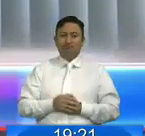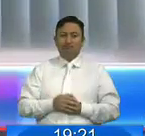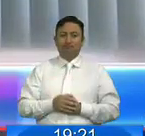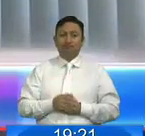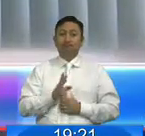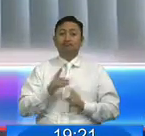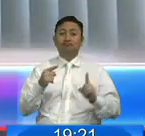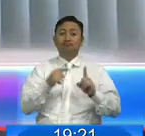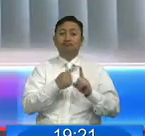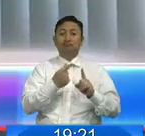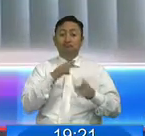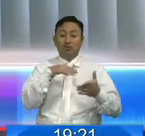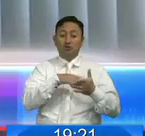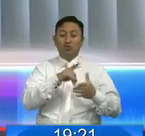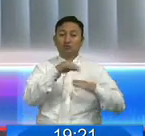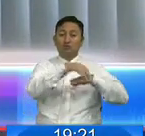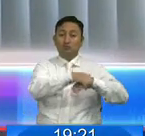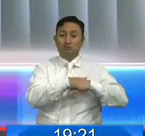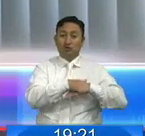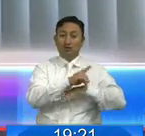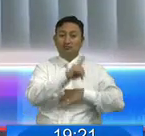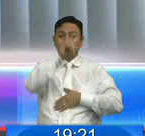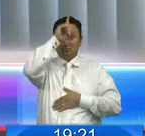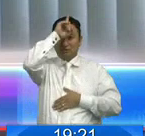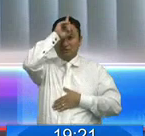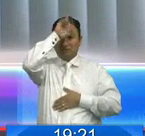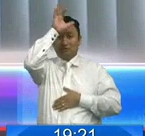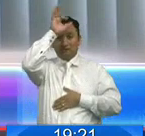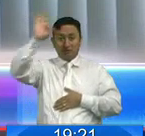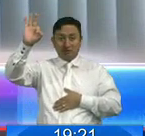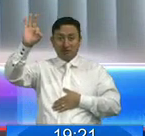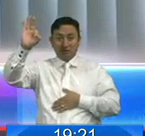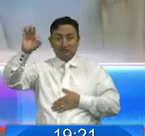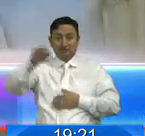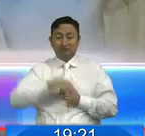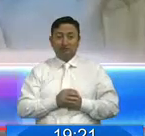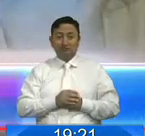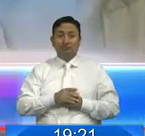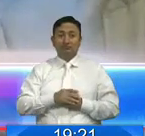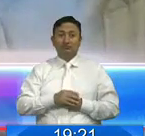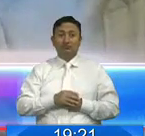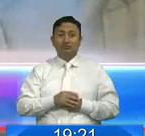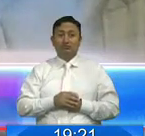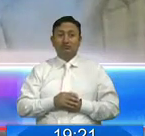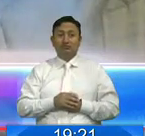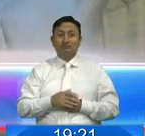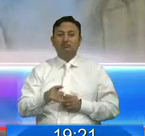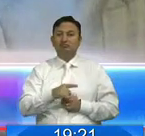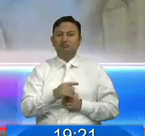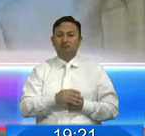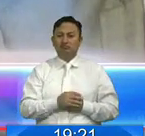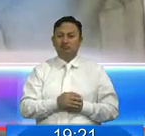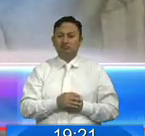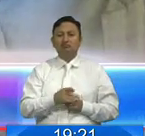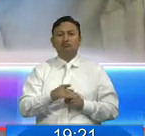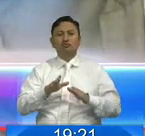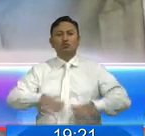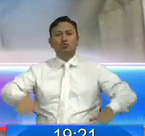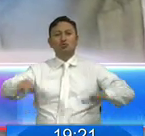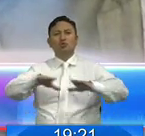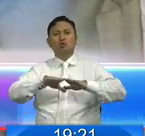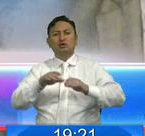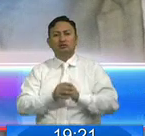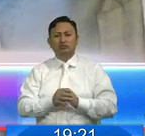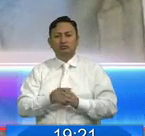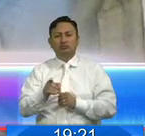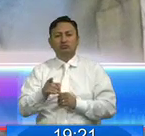ellos estudien inglés, alemán, francés y mandarín. Doctor, ¿cómo piensan crear las denominadas zonas estériles para